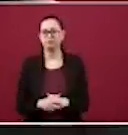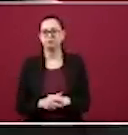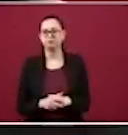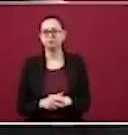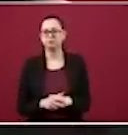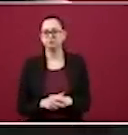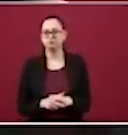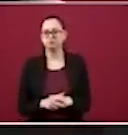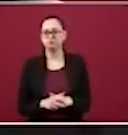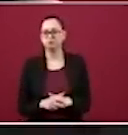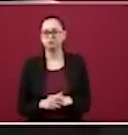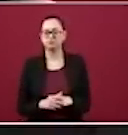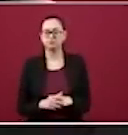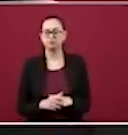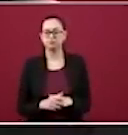El cambio